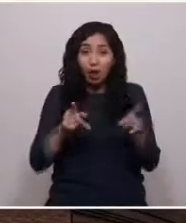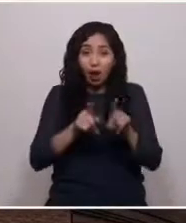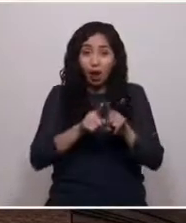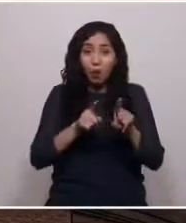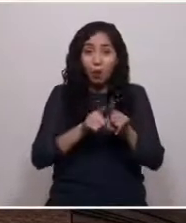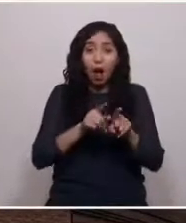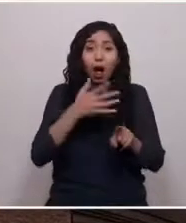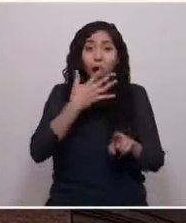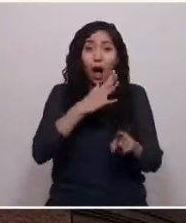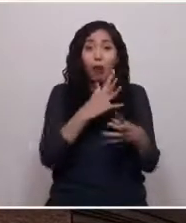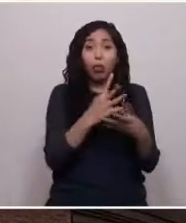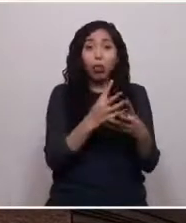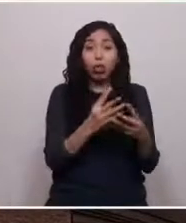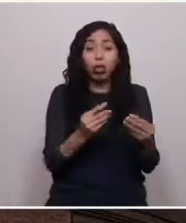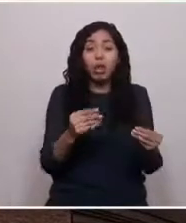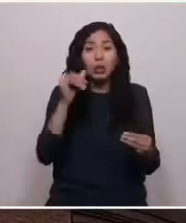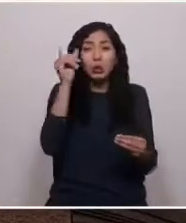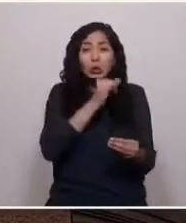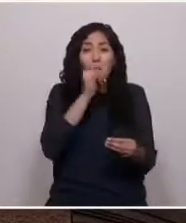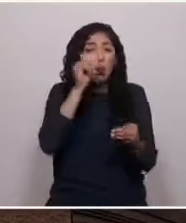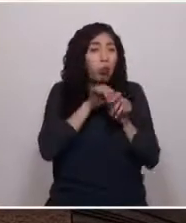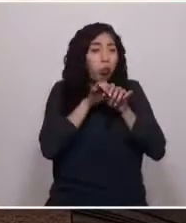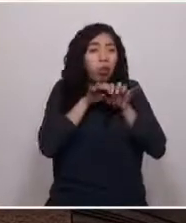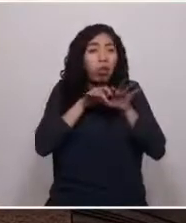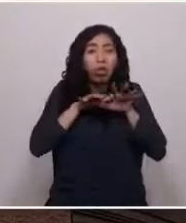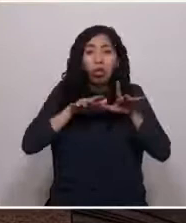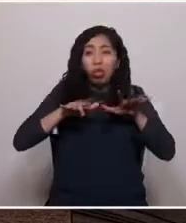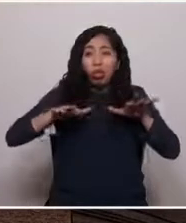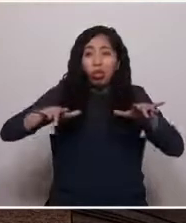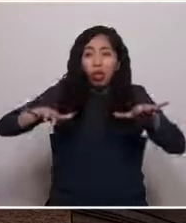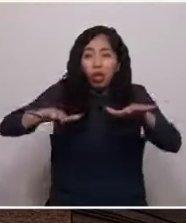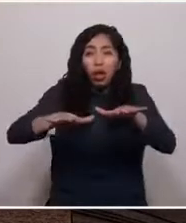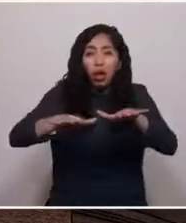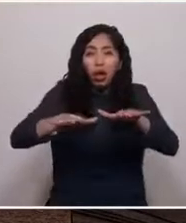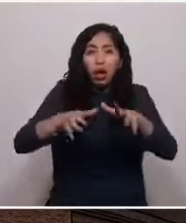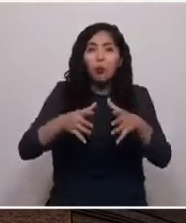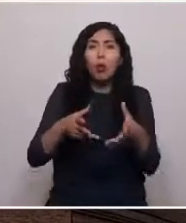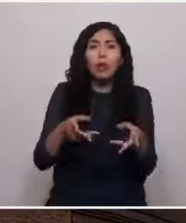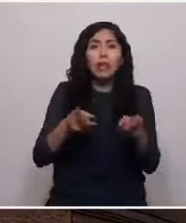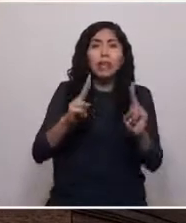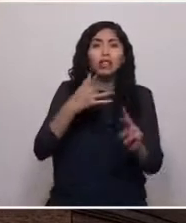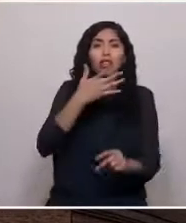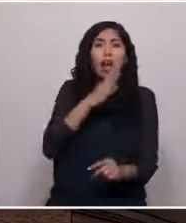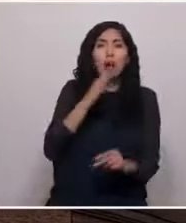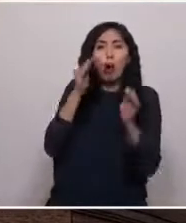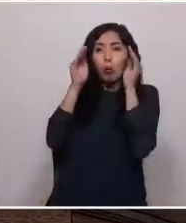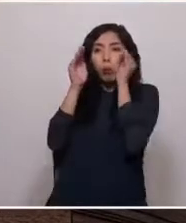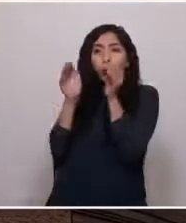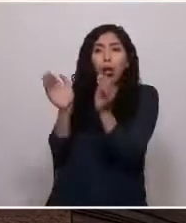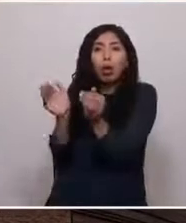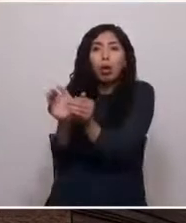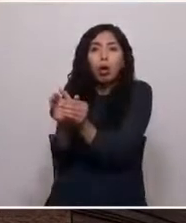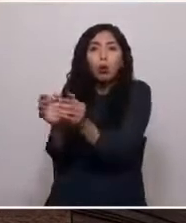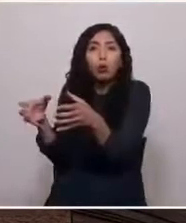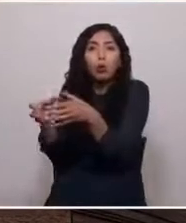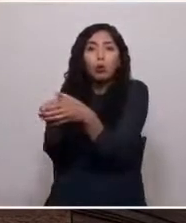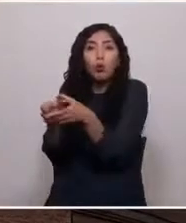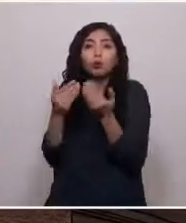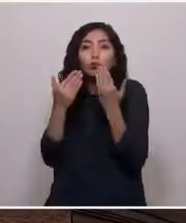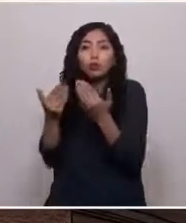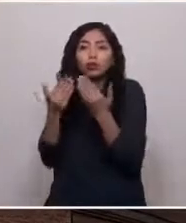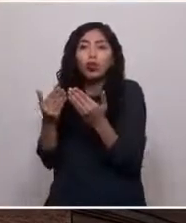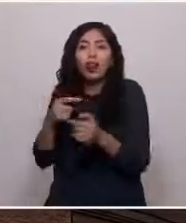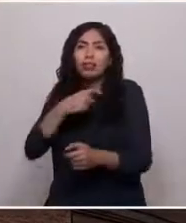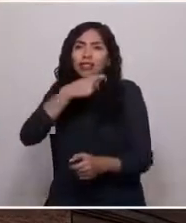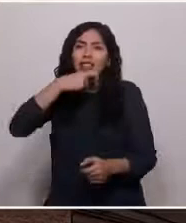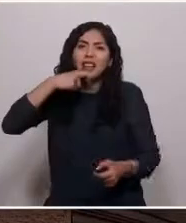la contaminación de las cuencas la concentración de los derechos de agua que se ha traducido en una sequía desigual